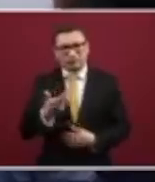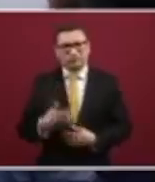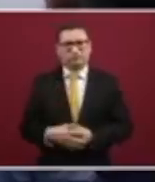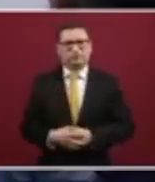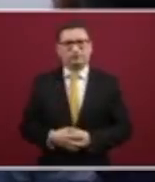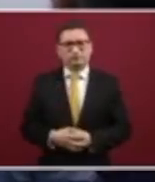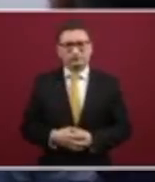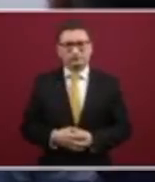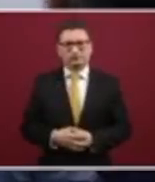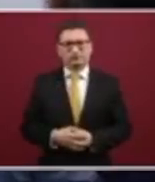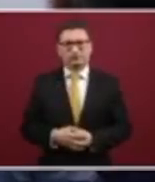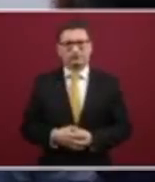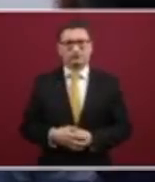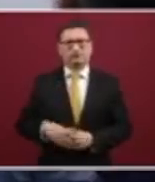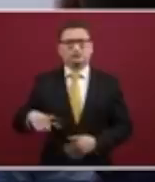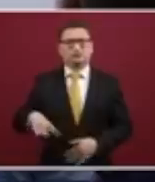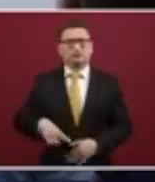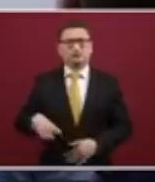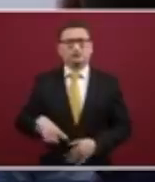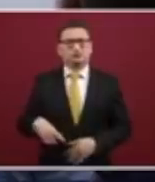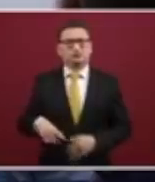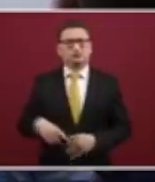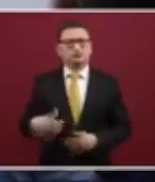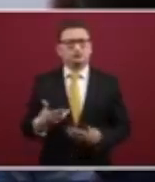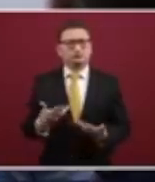Un gobierno